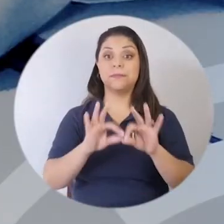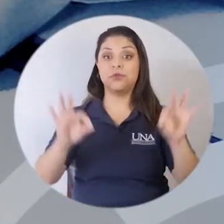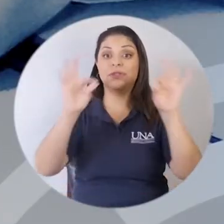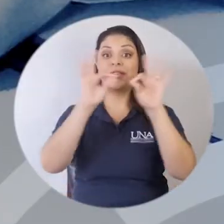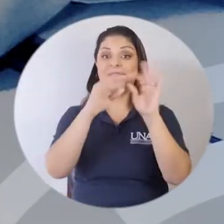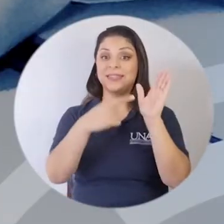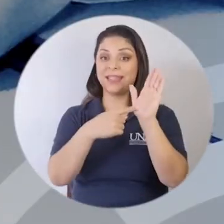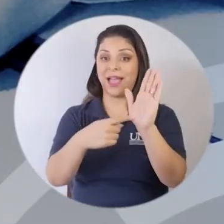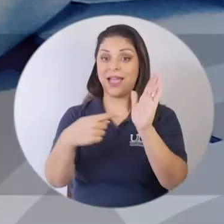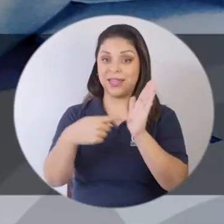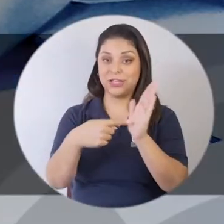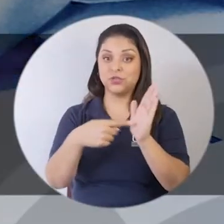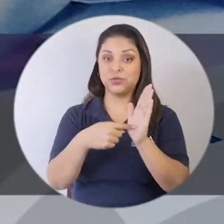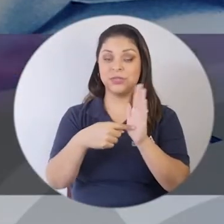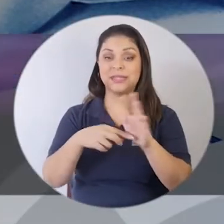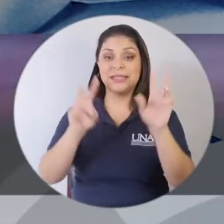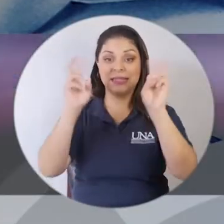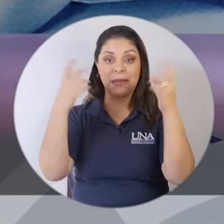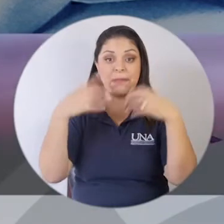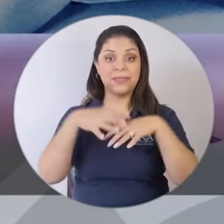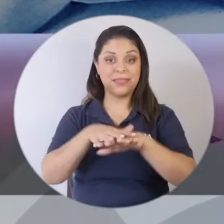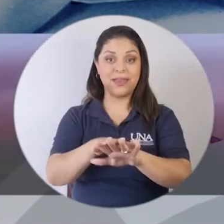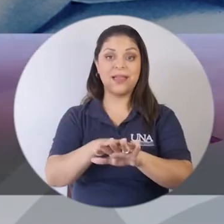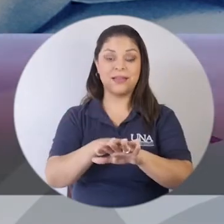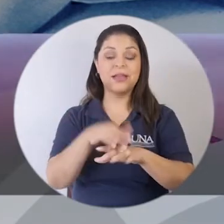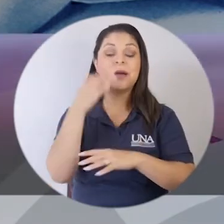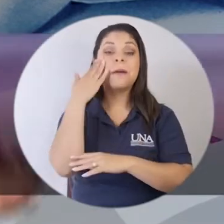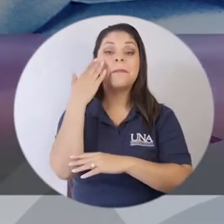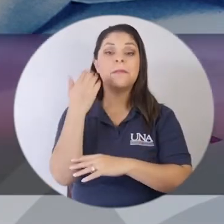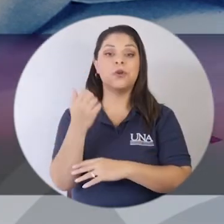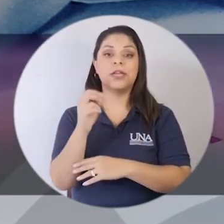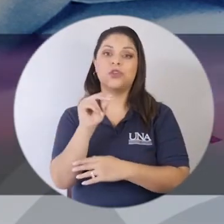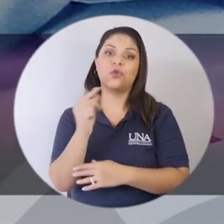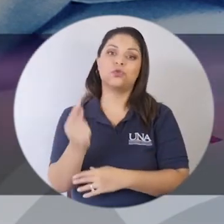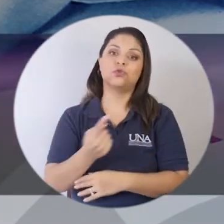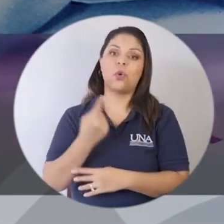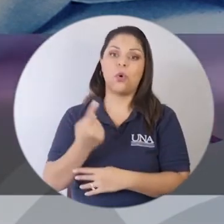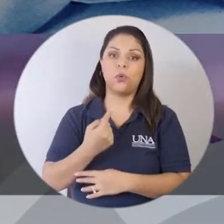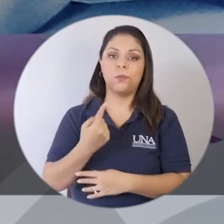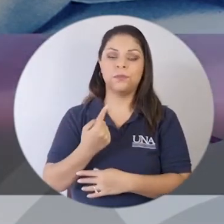Importante destacar esto del abordaje integral, ¿verdad? Porque como usted decía, no es solo